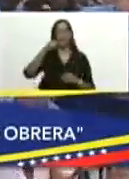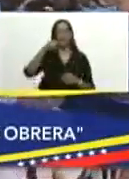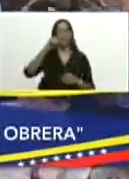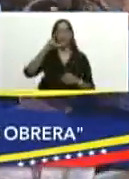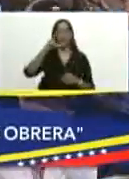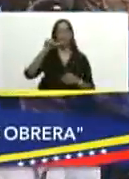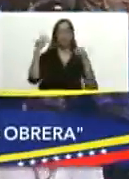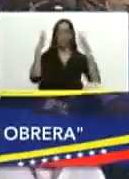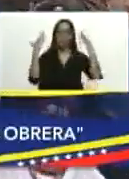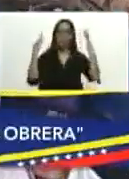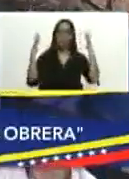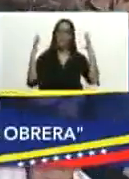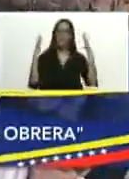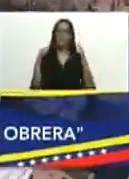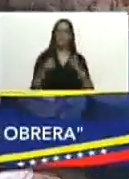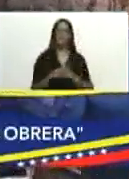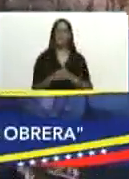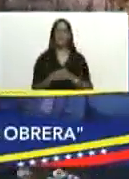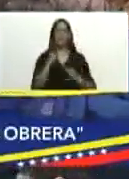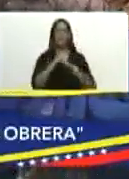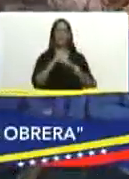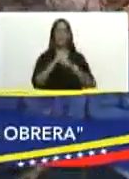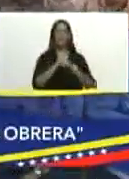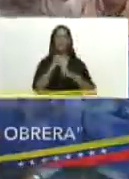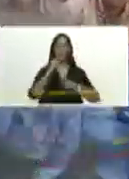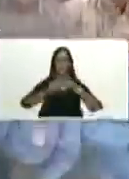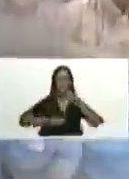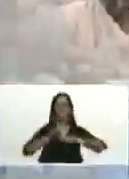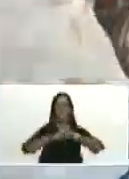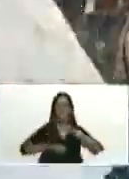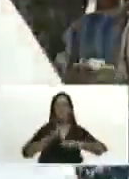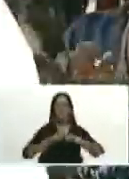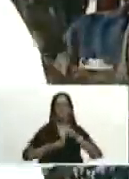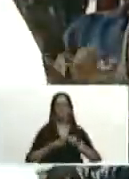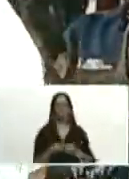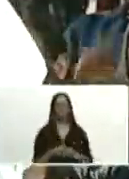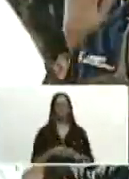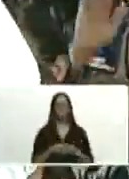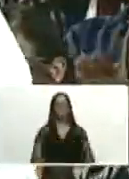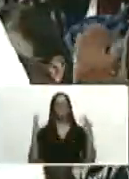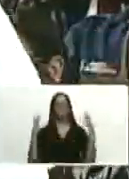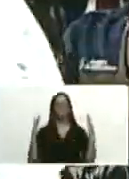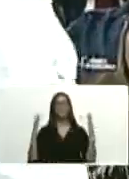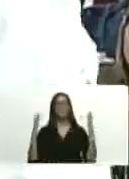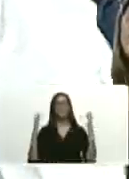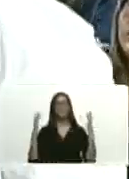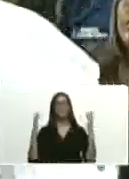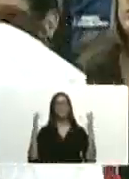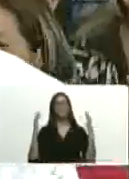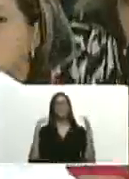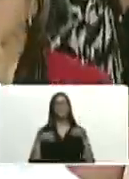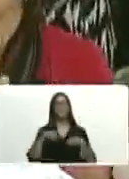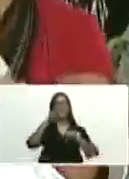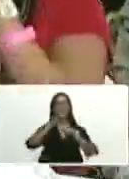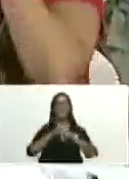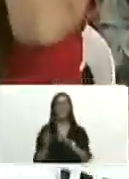amar un aplauso a Hipólito Abreu por el trabajo que viene haciendo Ahí está sentado al lado